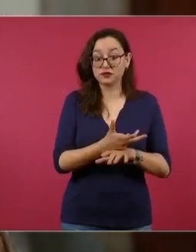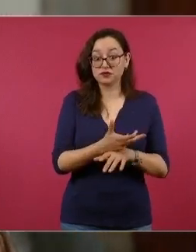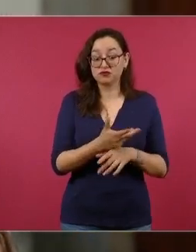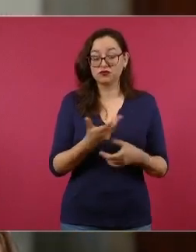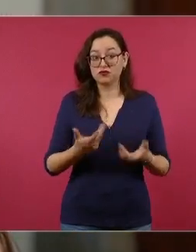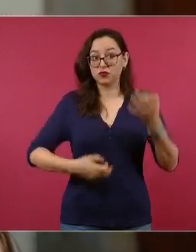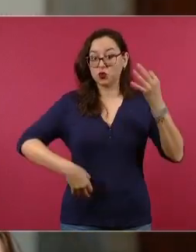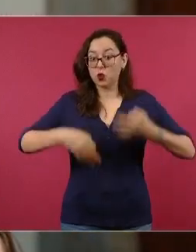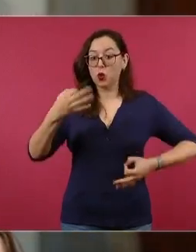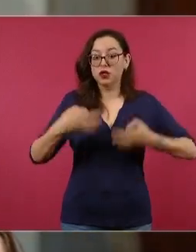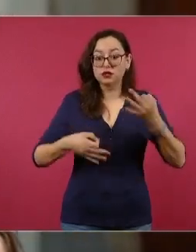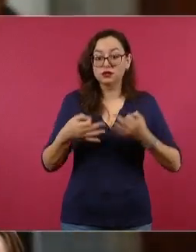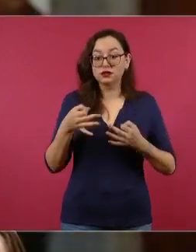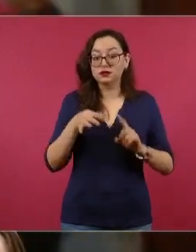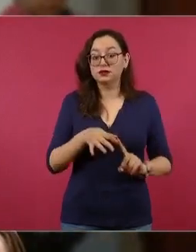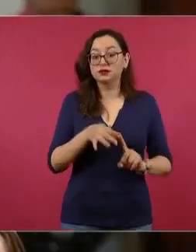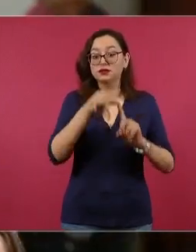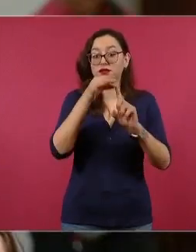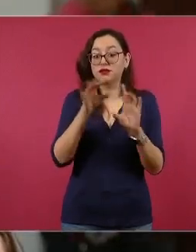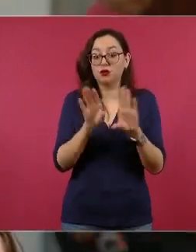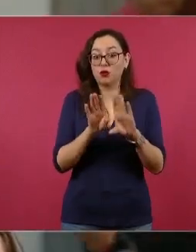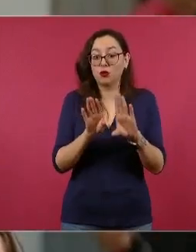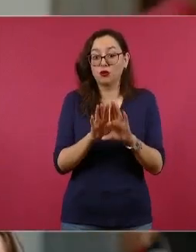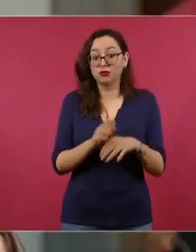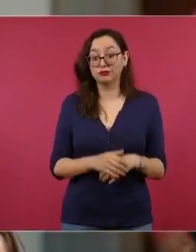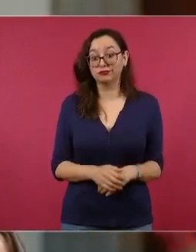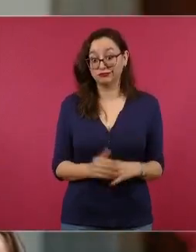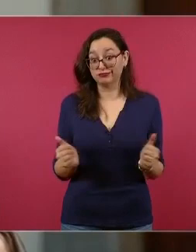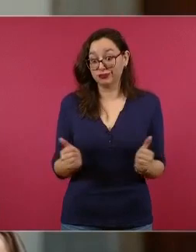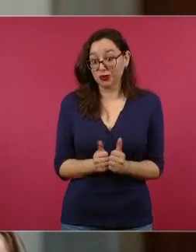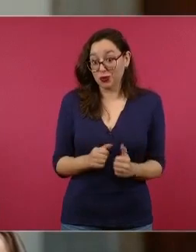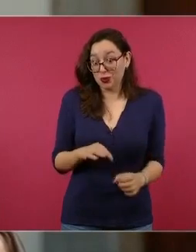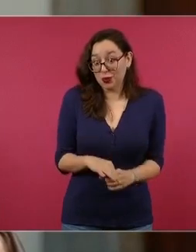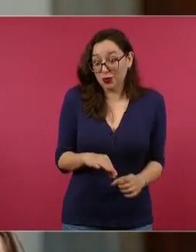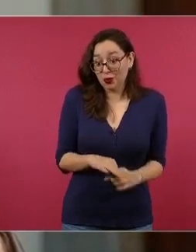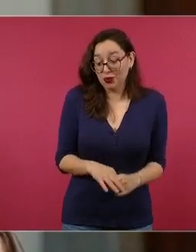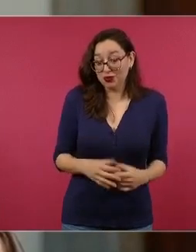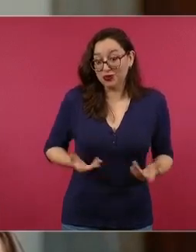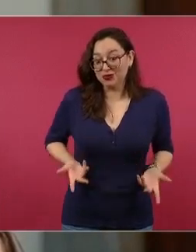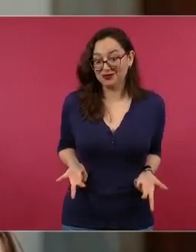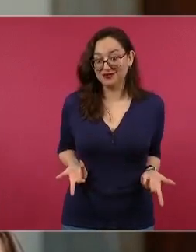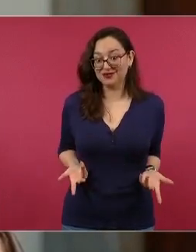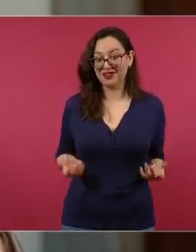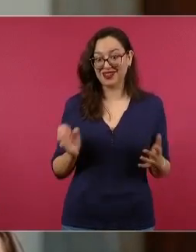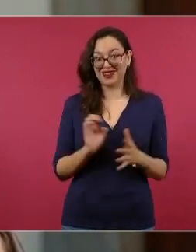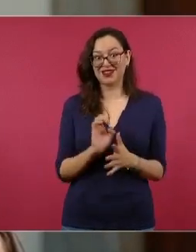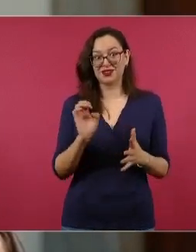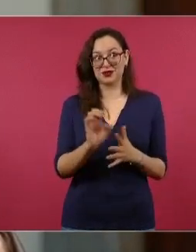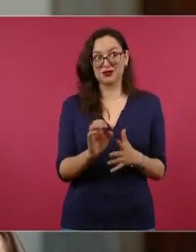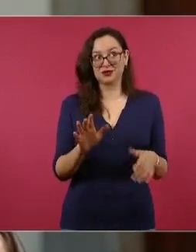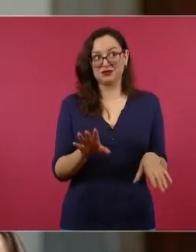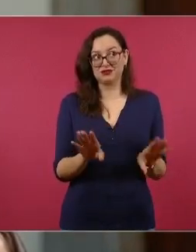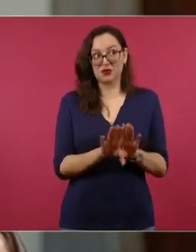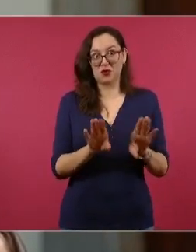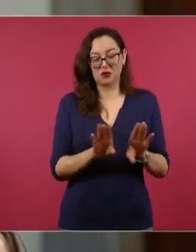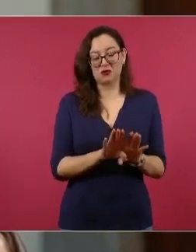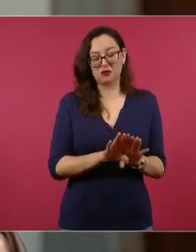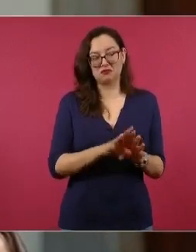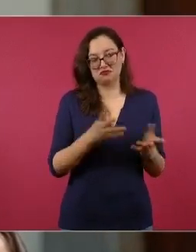entonces creo que hay cosas interesantes que podemos imitarles a nuestros vecinos, esta es una de ellas, por supuesto que